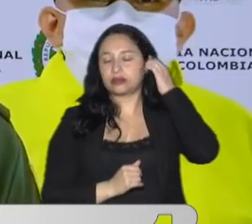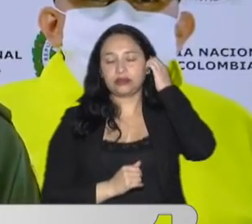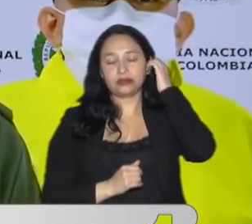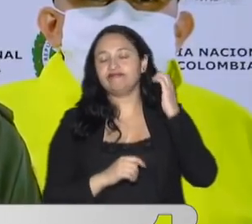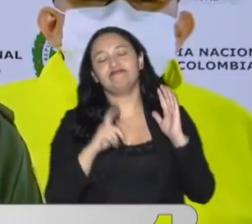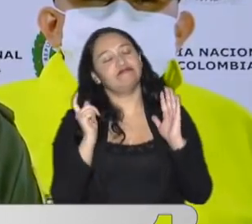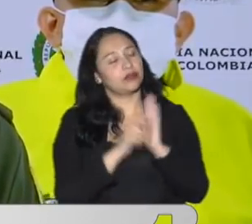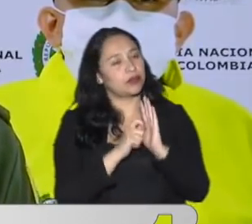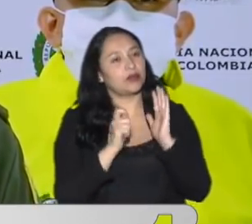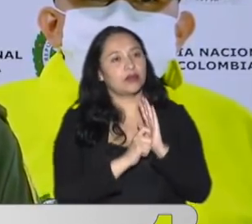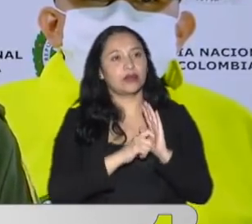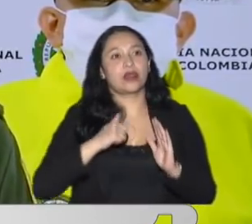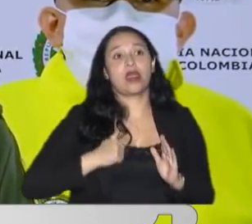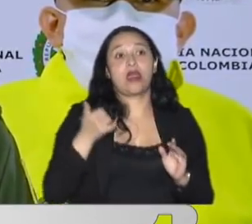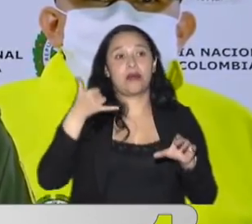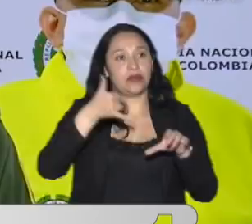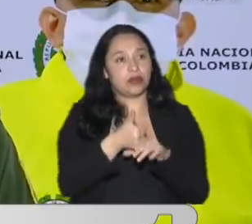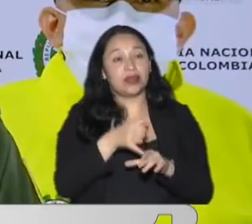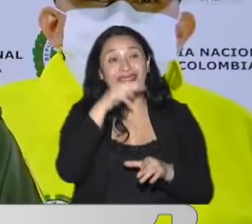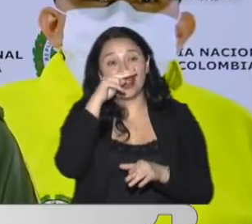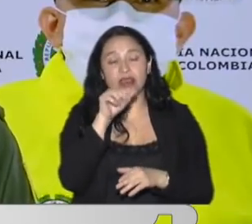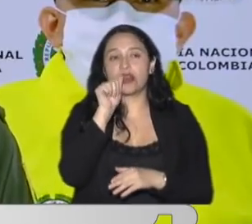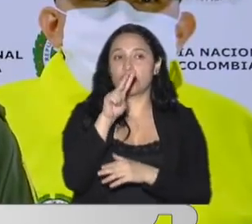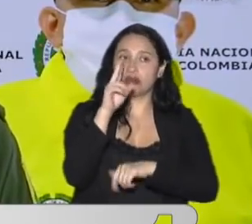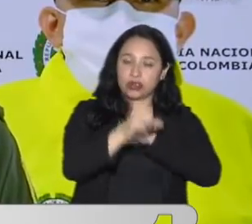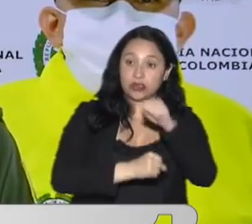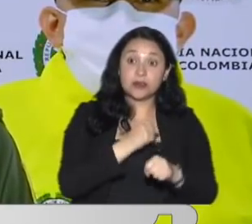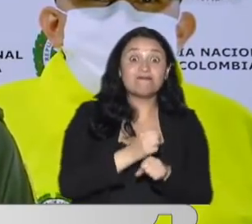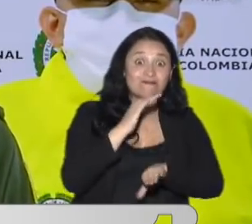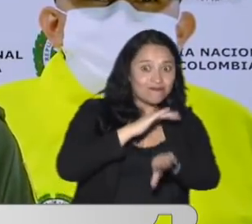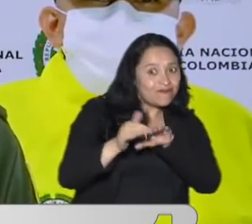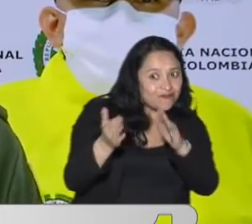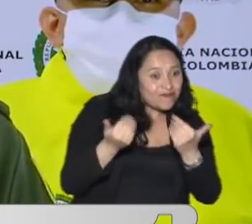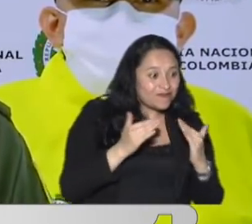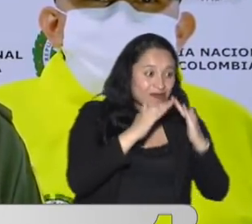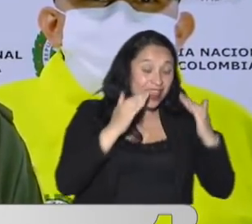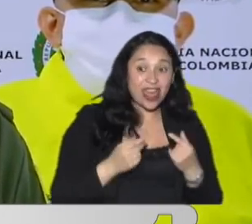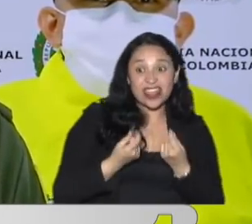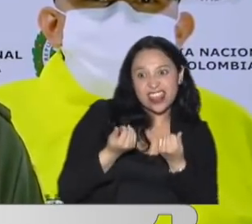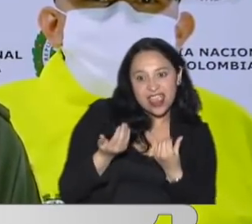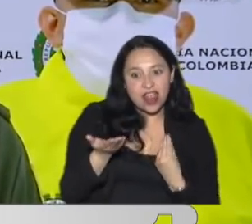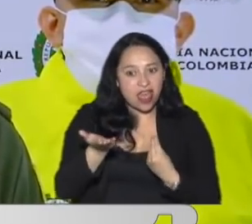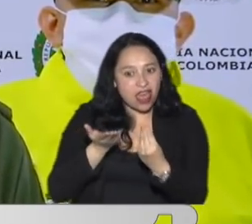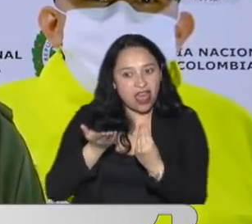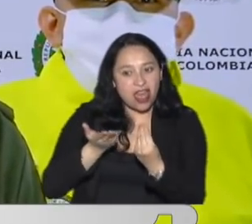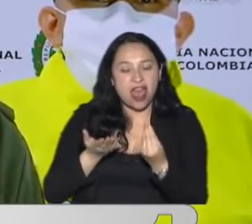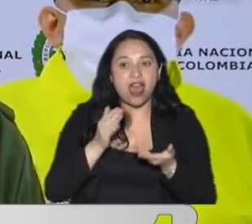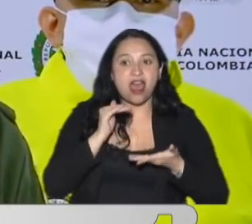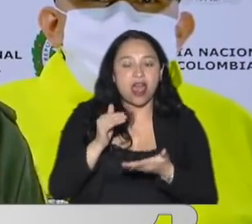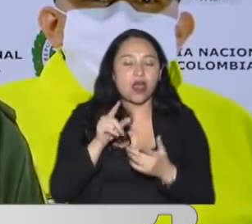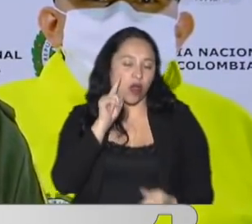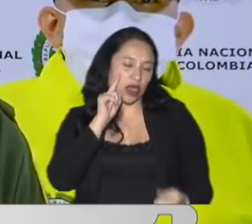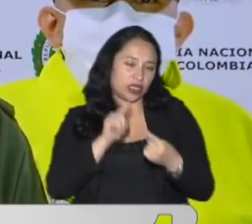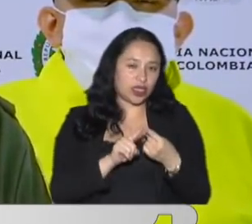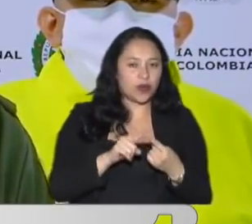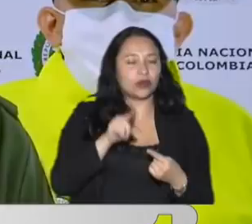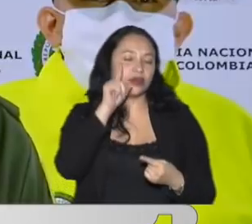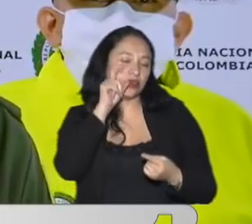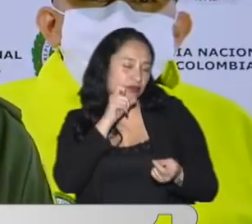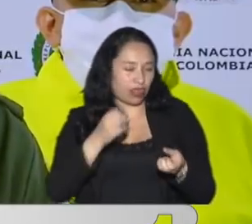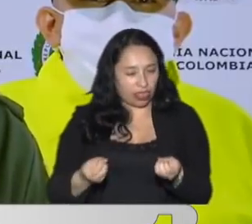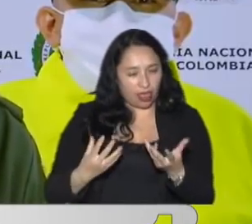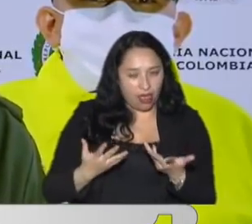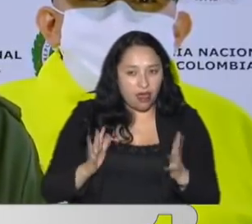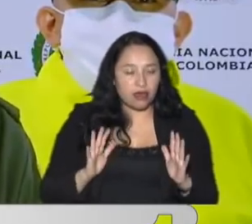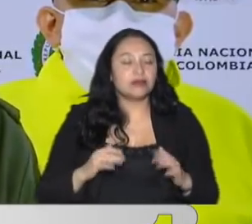ocasiones abordaron a un niño de 12 años, invitándolo a su casa, ofreciéndole dinero y regalos a cambio de realizar actos sexuales con ellos.